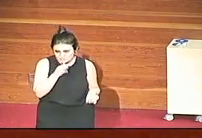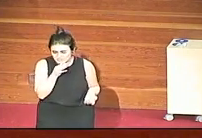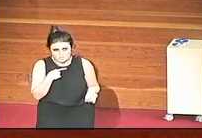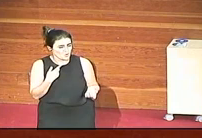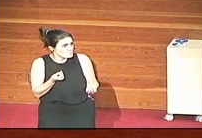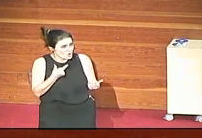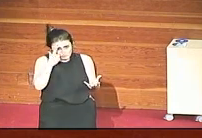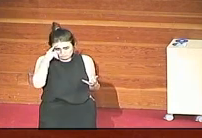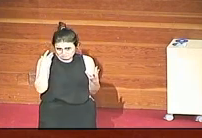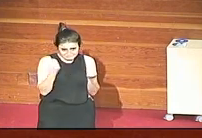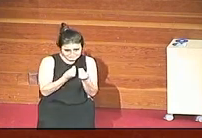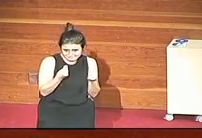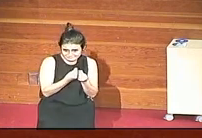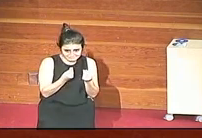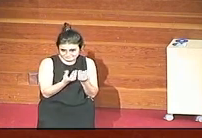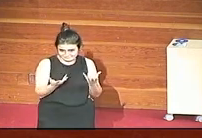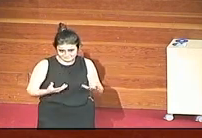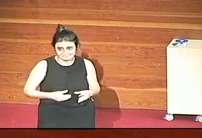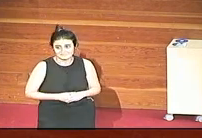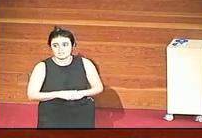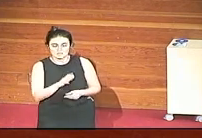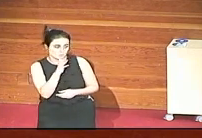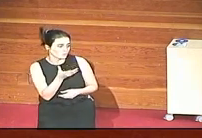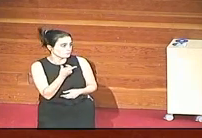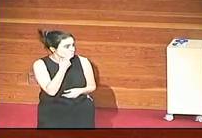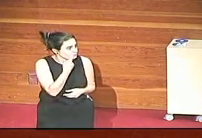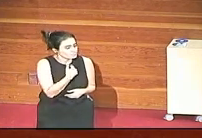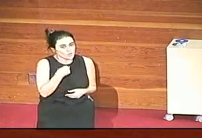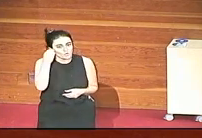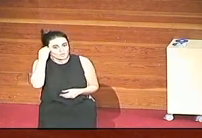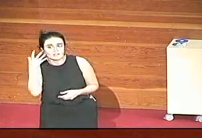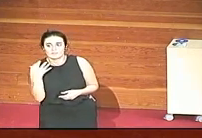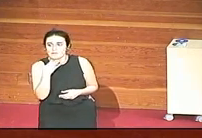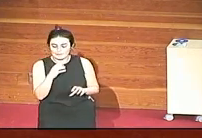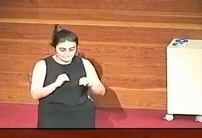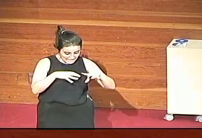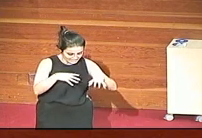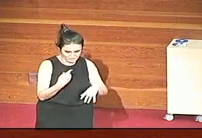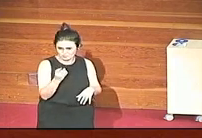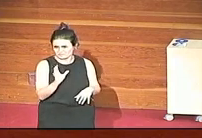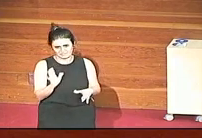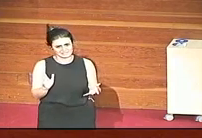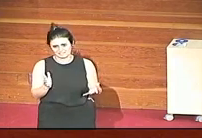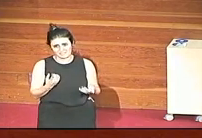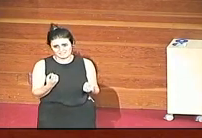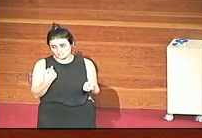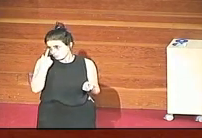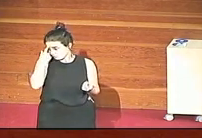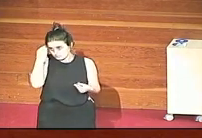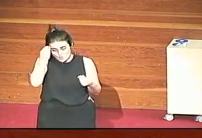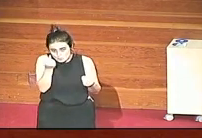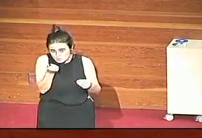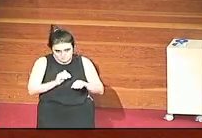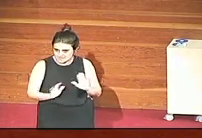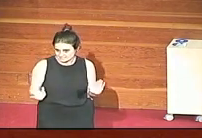todo de fuera de todo sentido común tampoco hay que hacer yo creo que recetas mágicas sino con un poco de cabeza